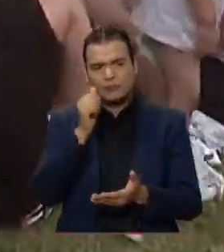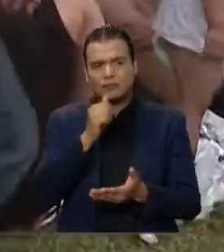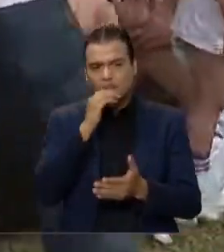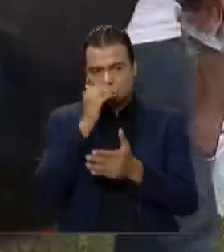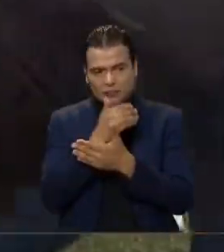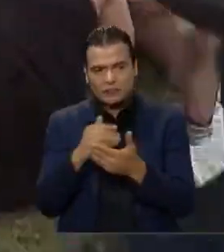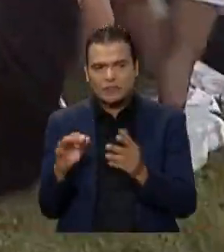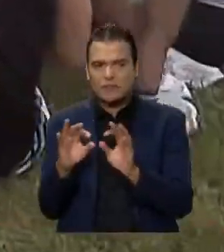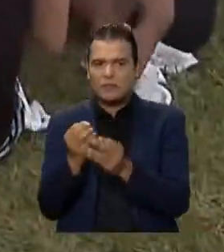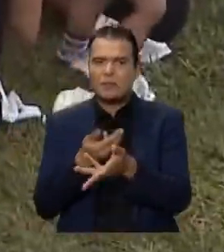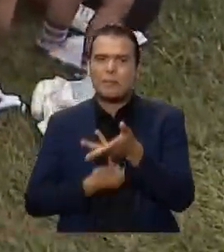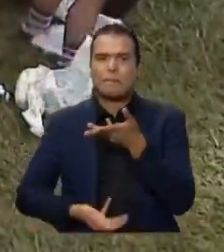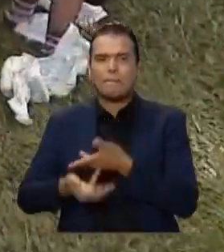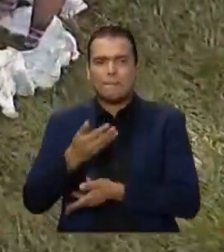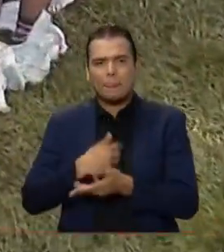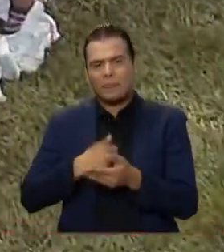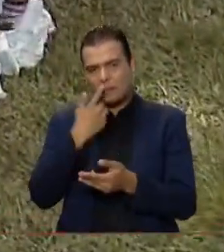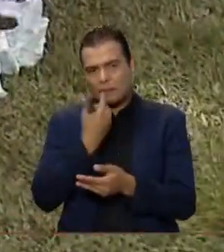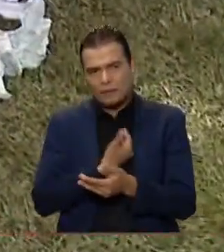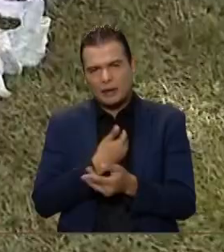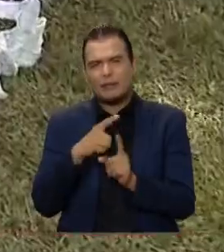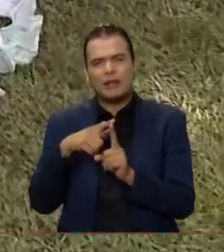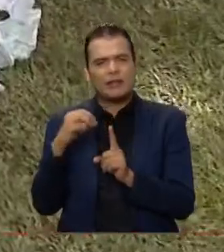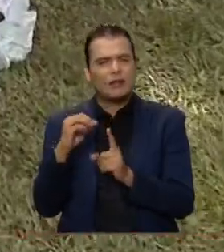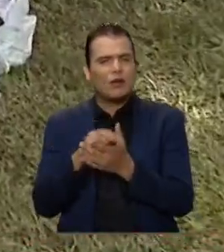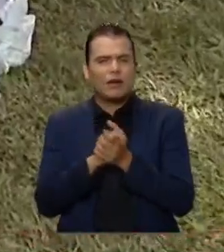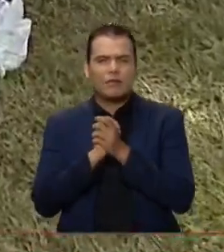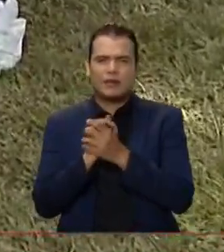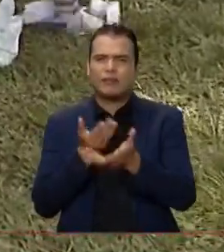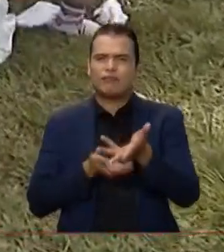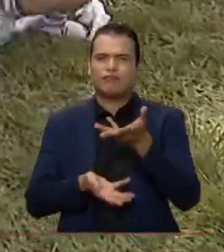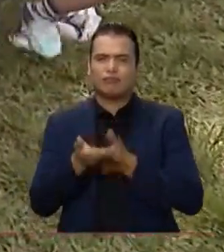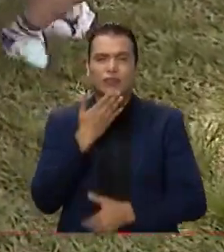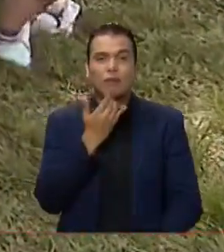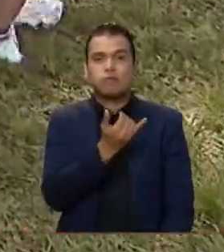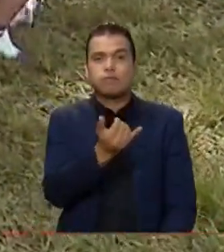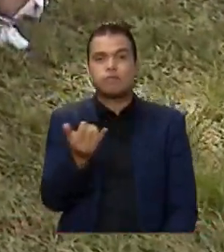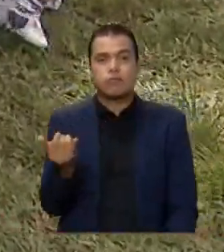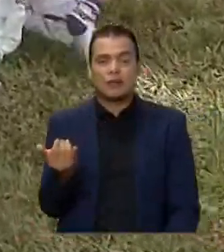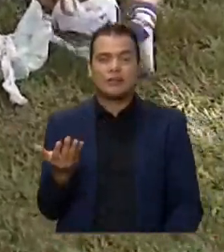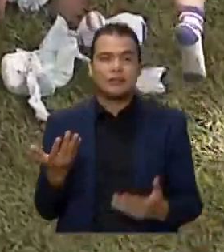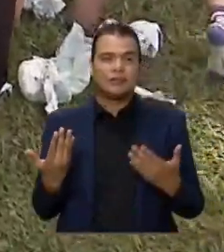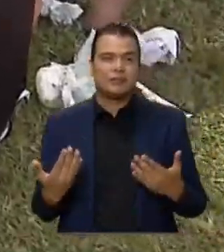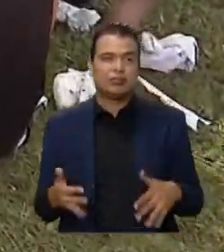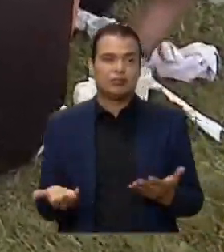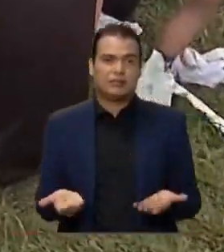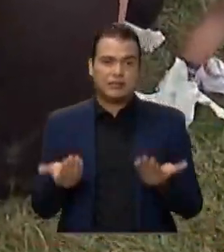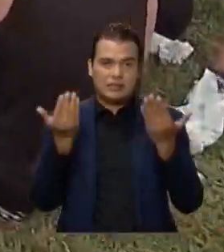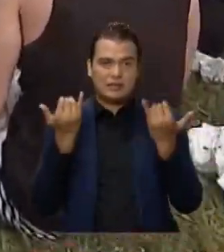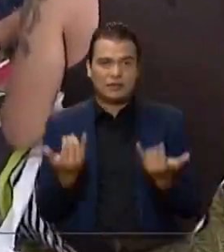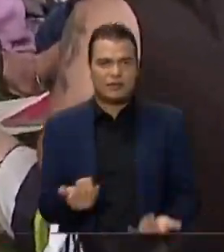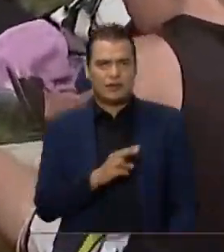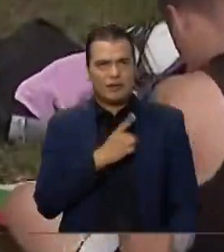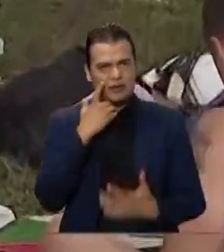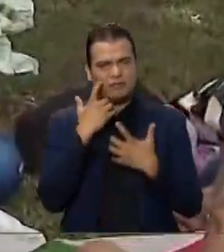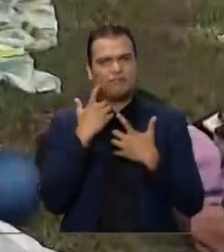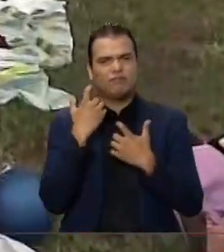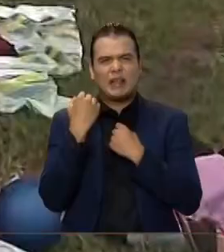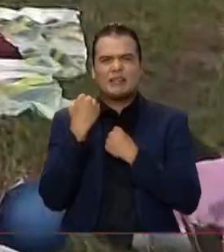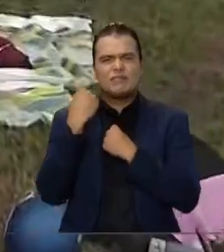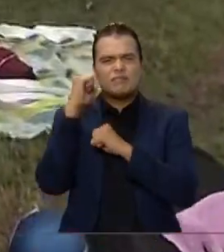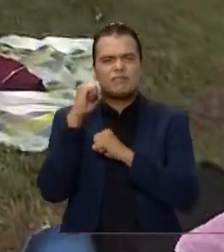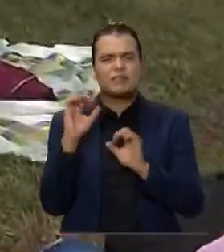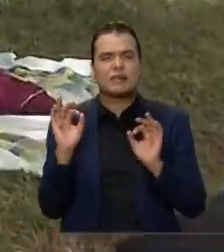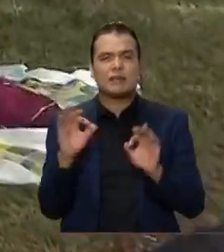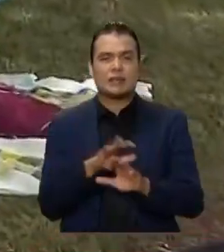con la familia, con sus padres, con sus tíos, con sus amigos, y esto hace parte de todo un ejercicio, porque es que en el Valle del Cauca somos invencibles, y